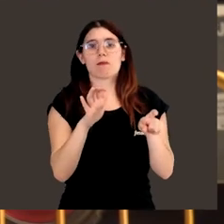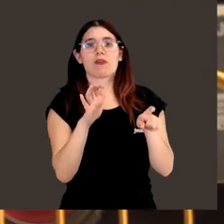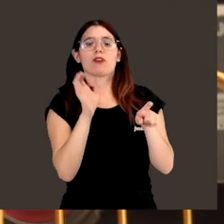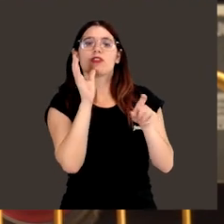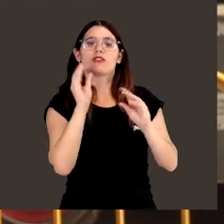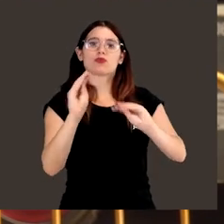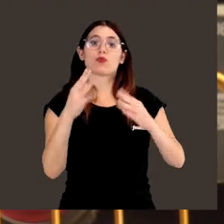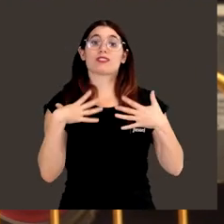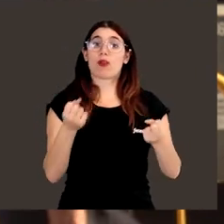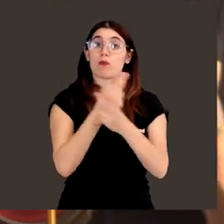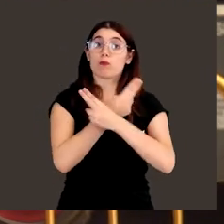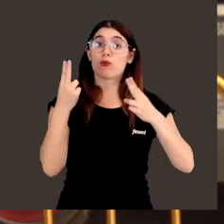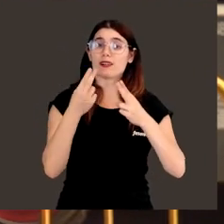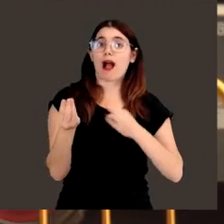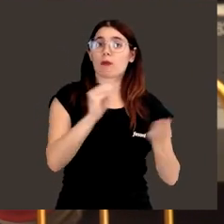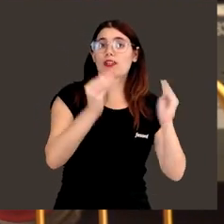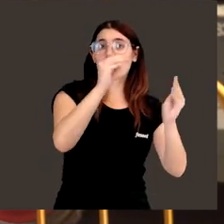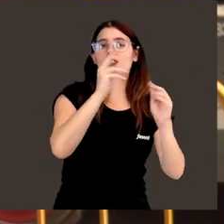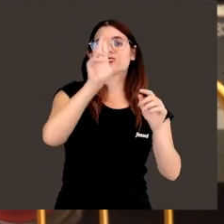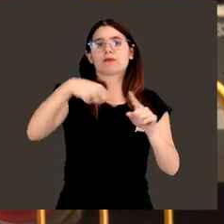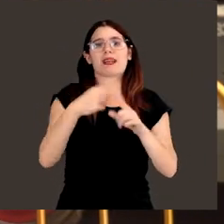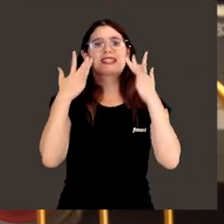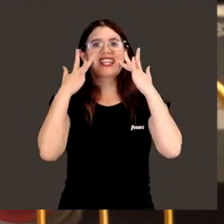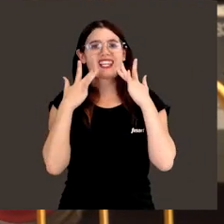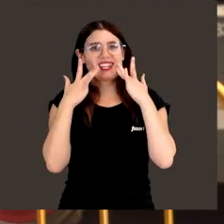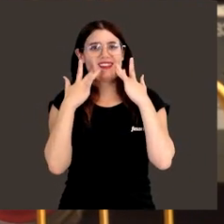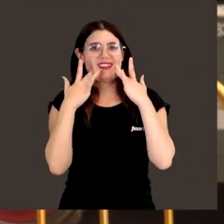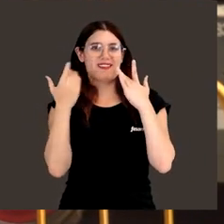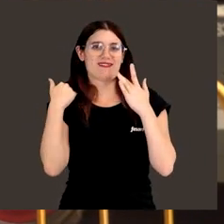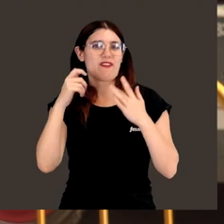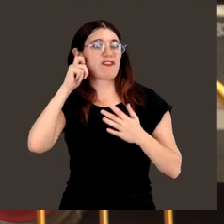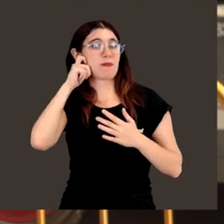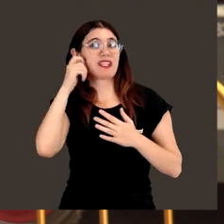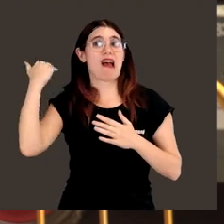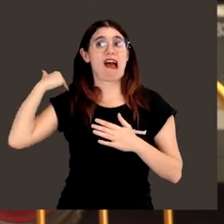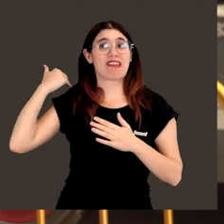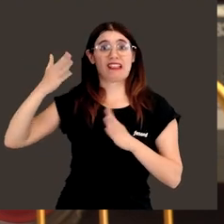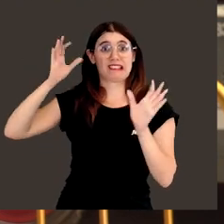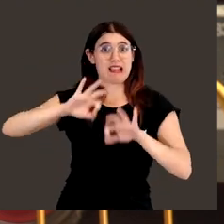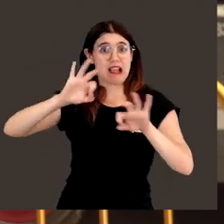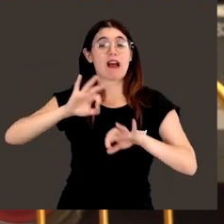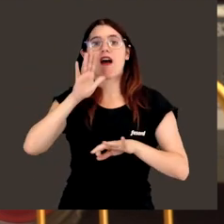hincapié que hizo ella en la salud pública y en toda la higiene íntima femenina que hasta el momento no se había propuesto